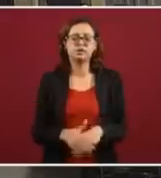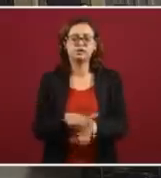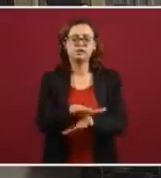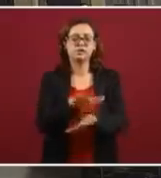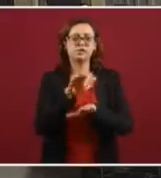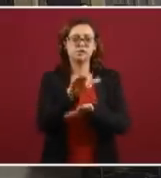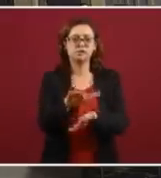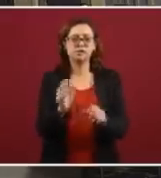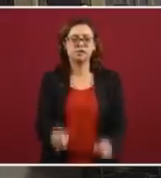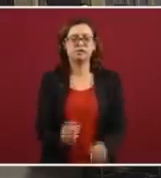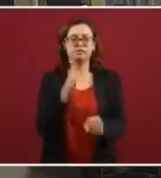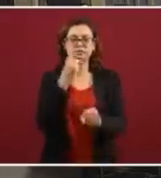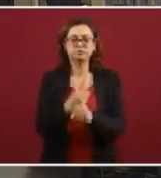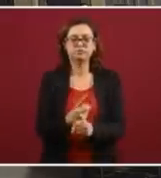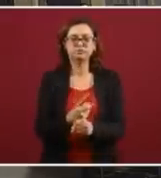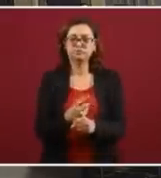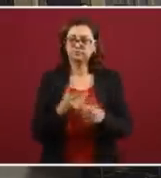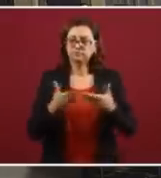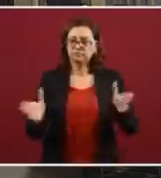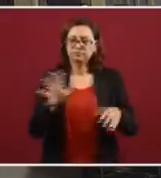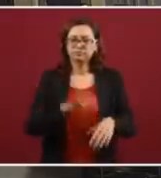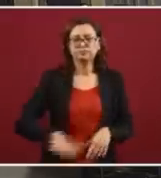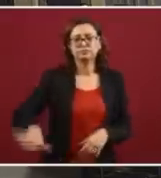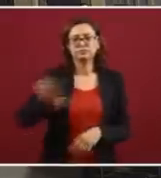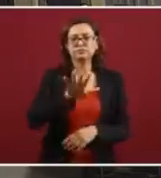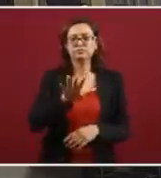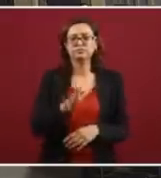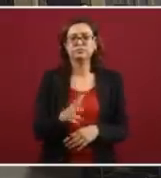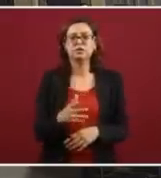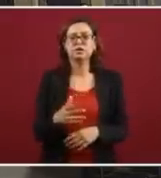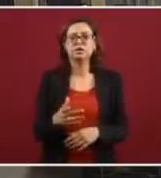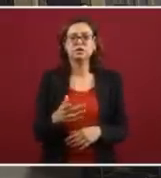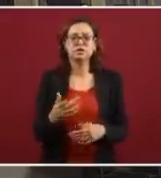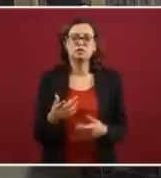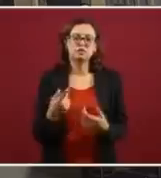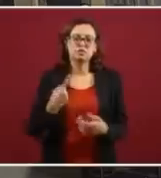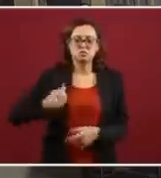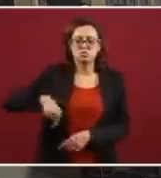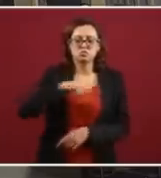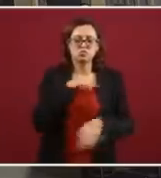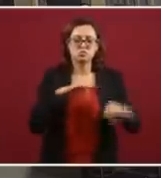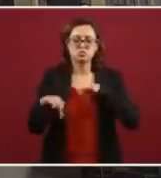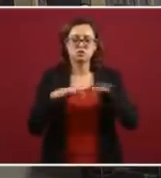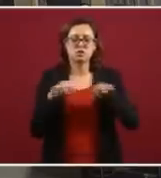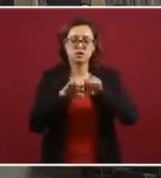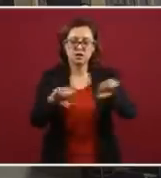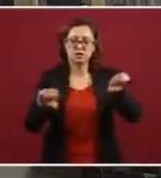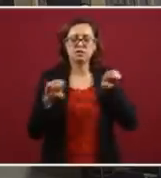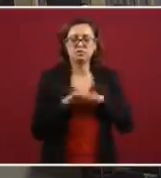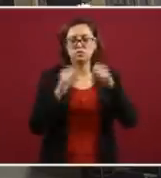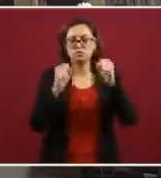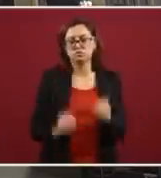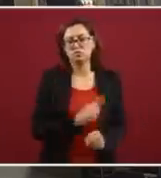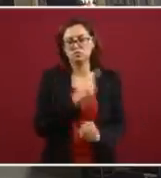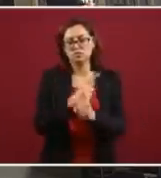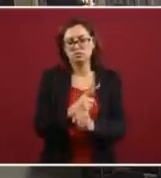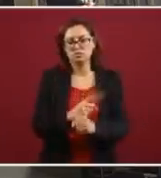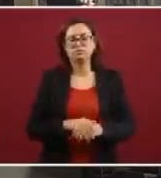sobre seguridad pública del Gabinete de Seguridad.